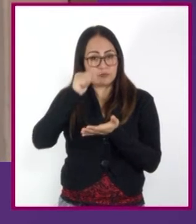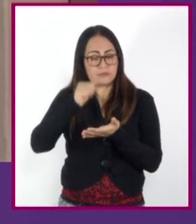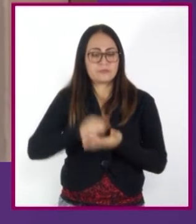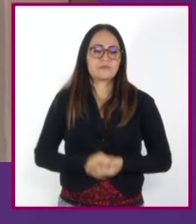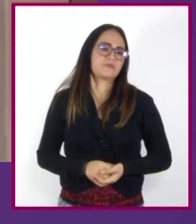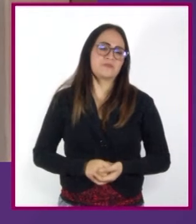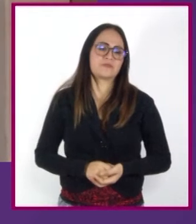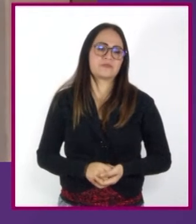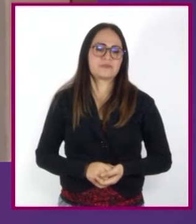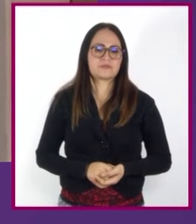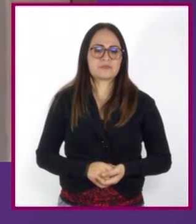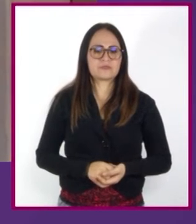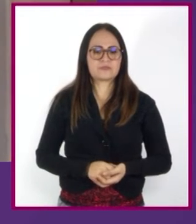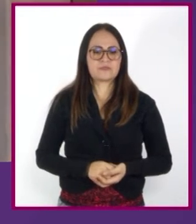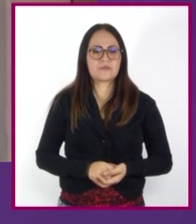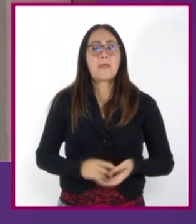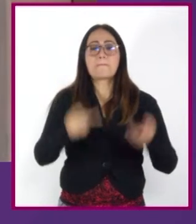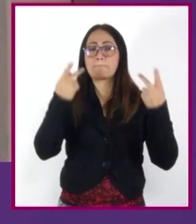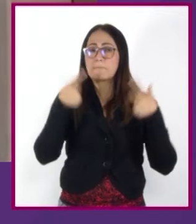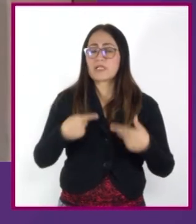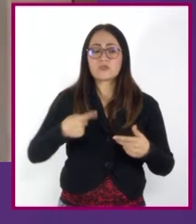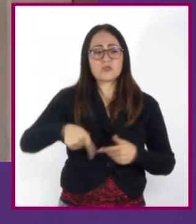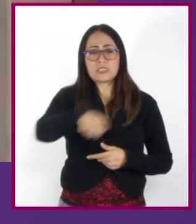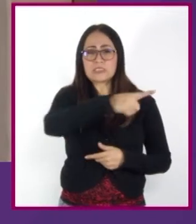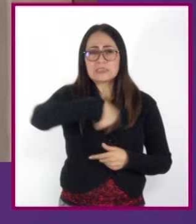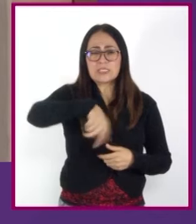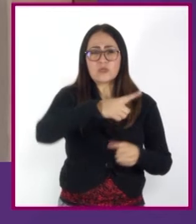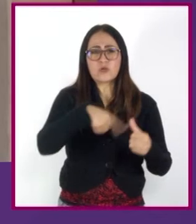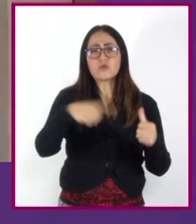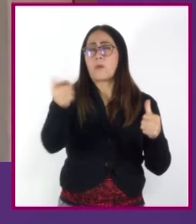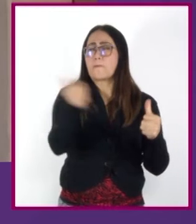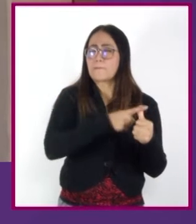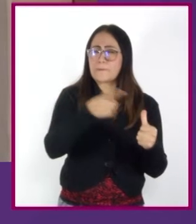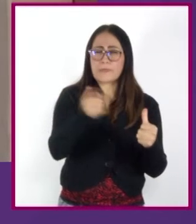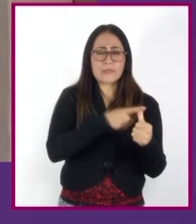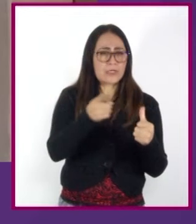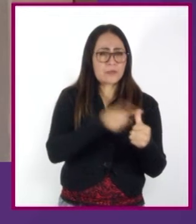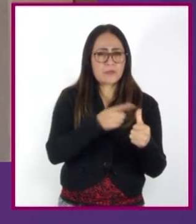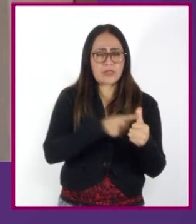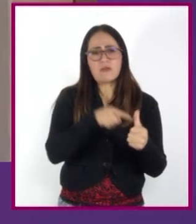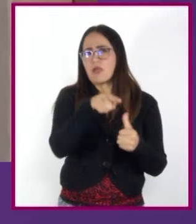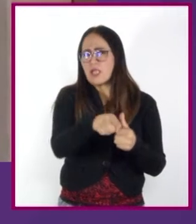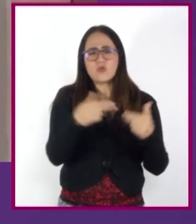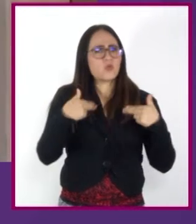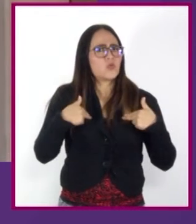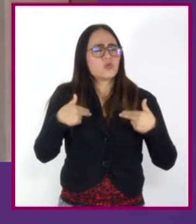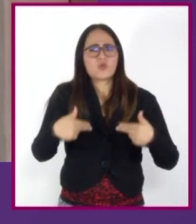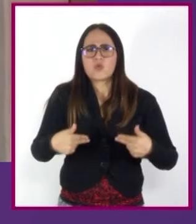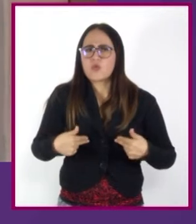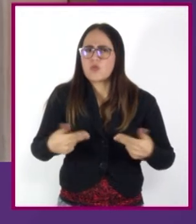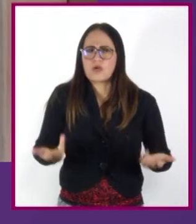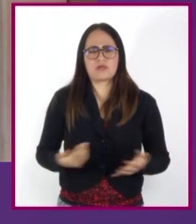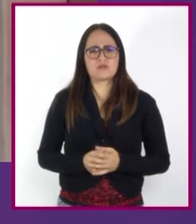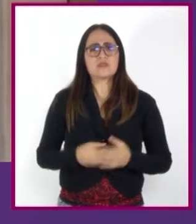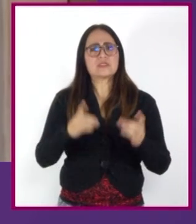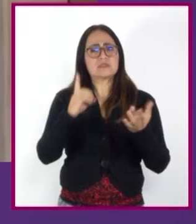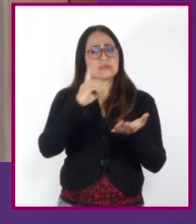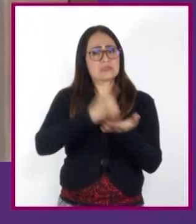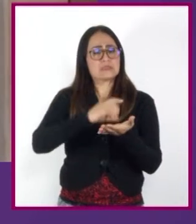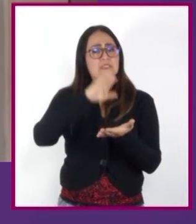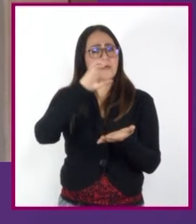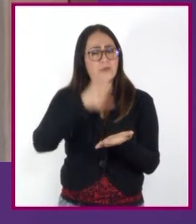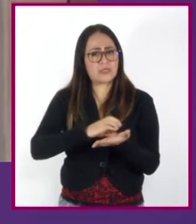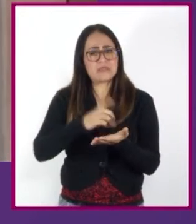persona es primero. Las personas con discapacidad, antes que cualquier otra cosa, son seres humanos. La discapacidad es